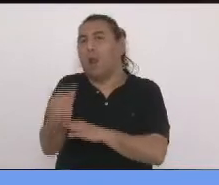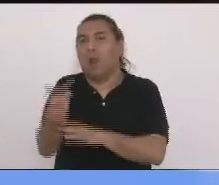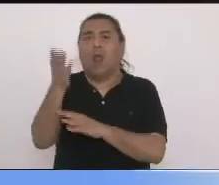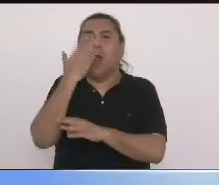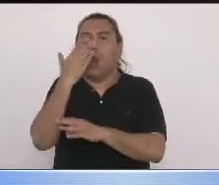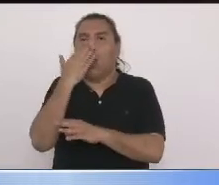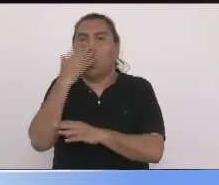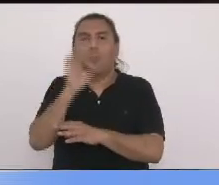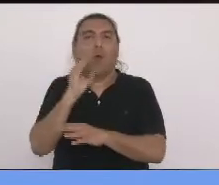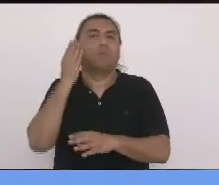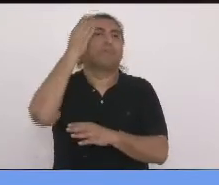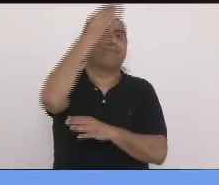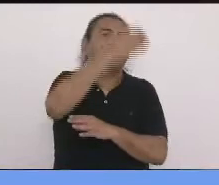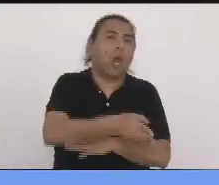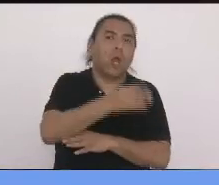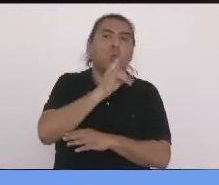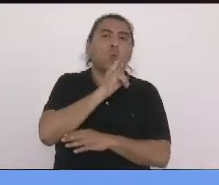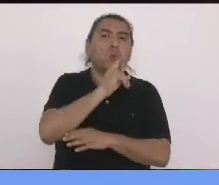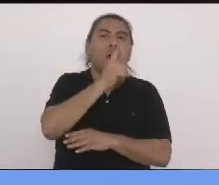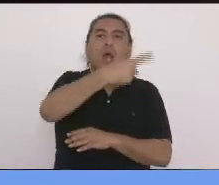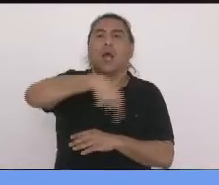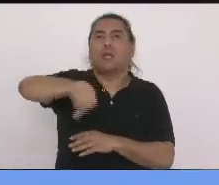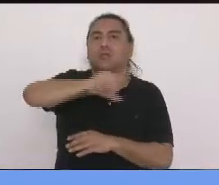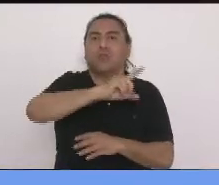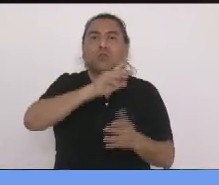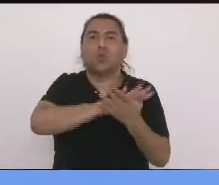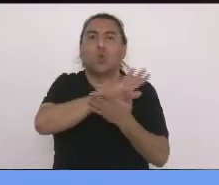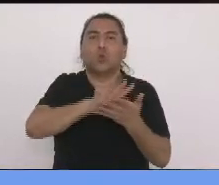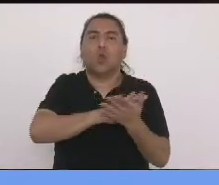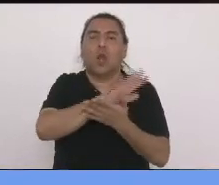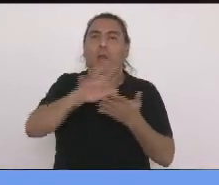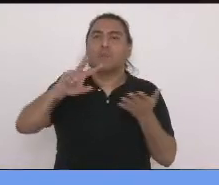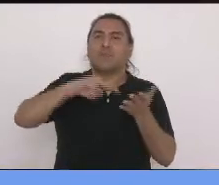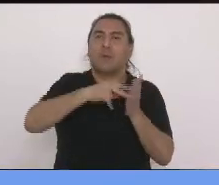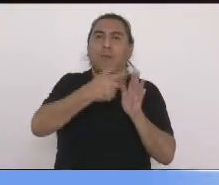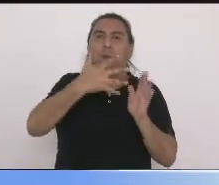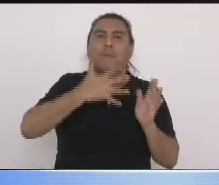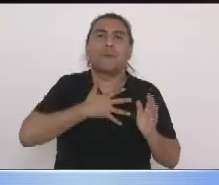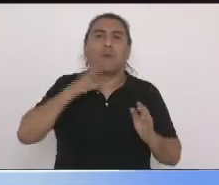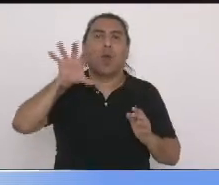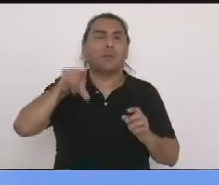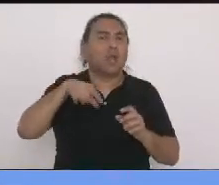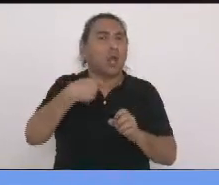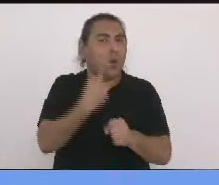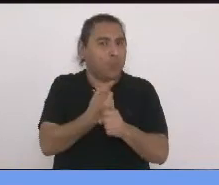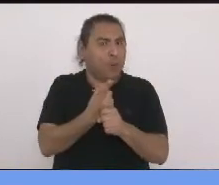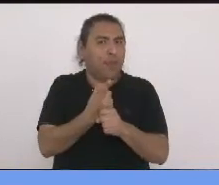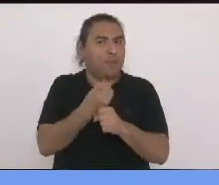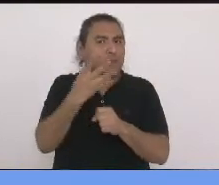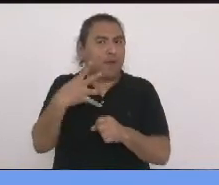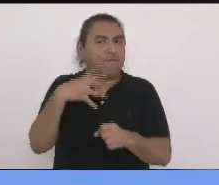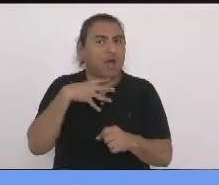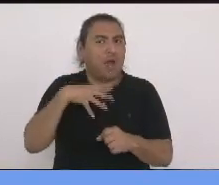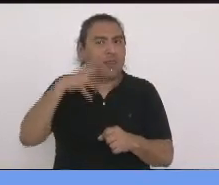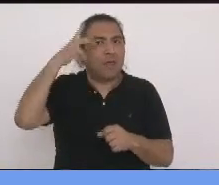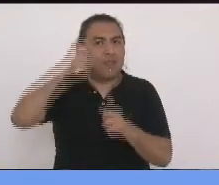o a tucumán que nos resuelvan cuestiones que no se pueden resolver en nuestra provincia porque no tenemos tribunal de alzada creo que ese es otra tarea que